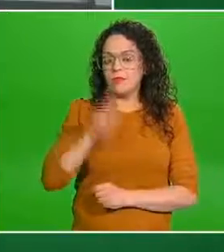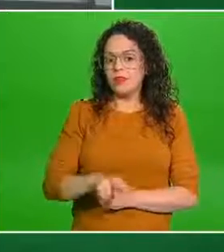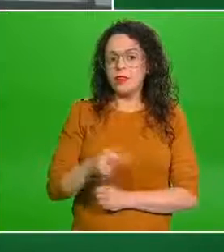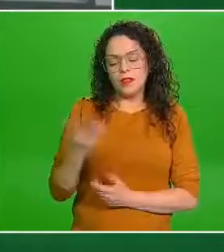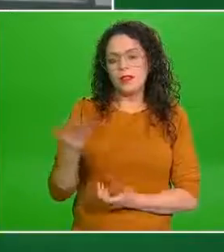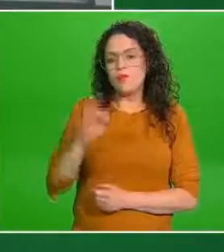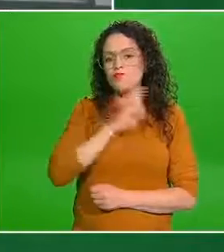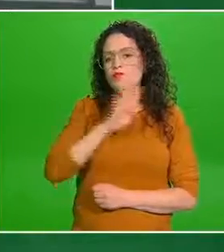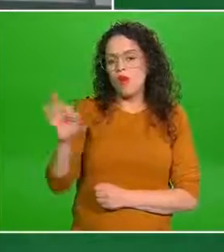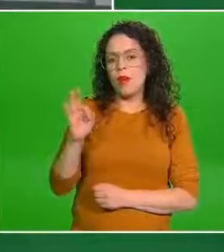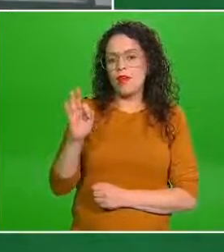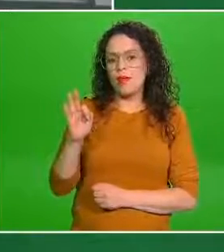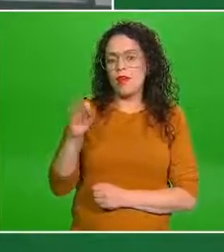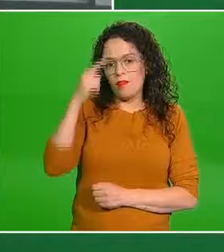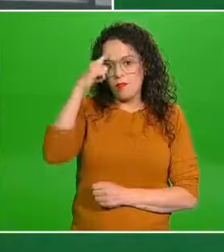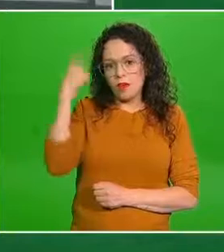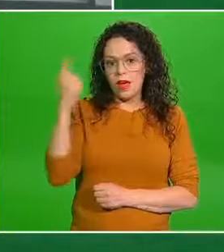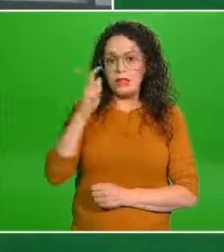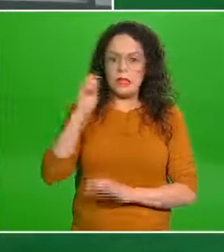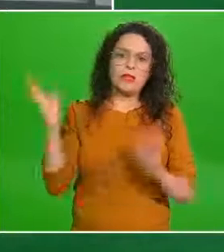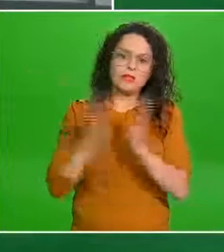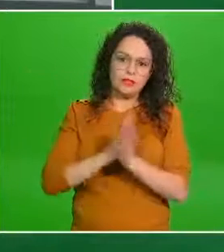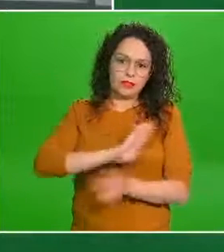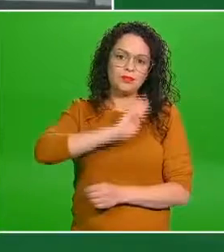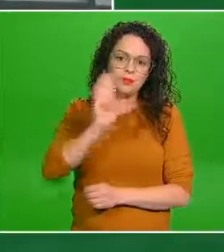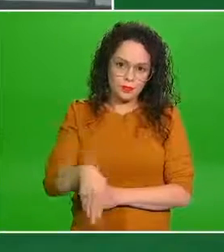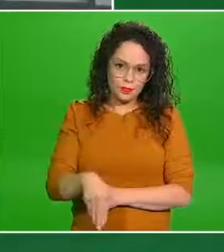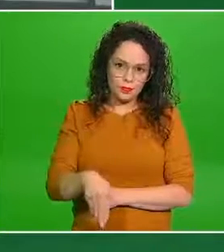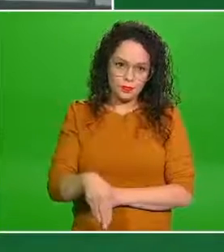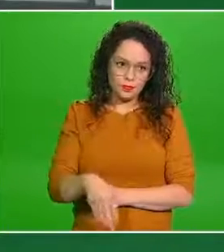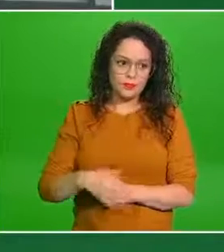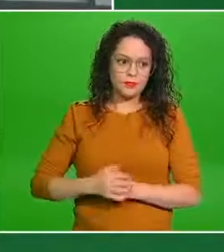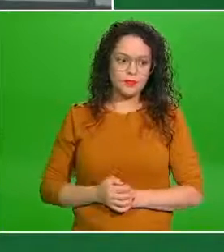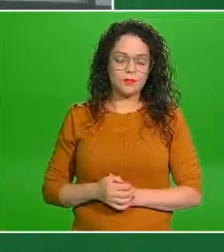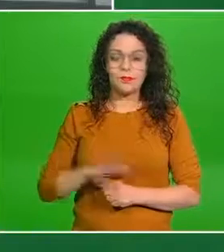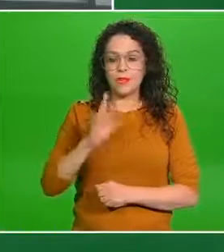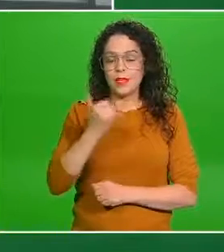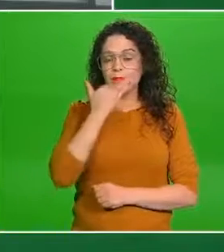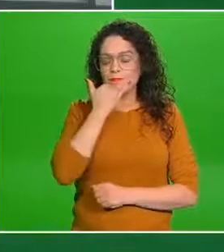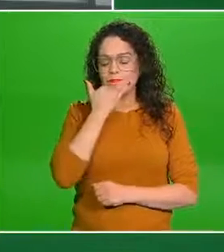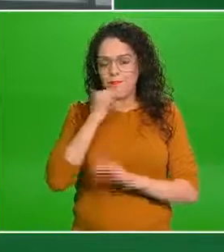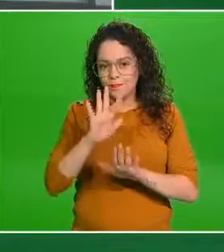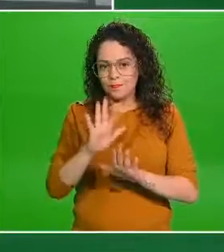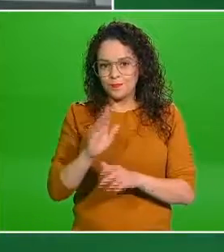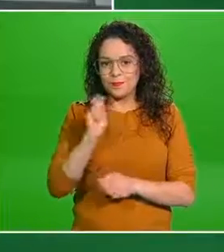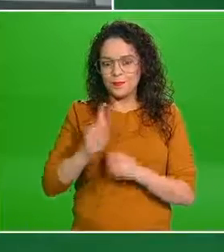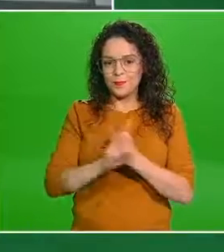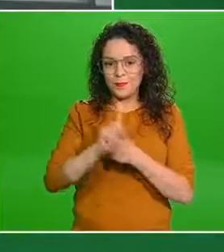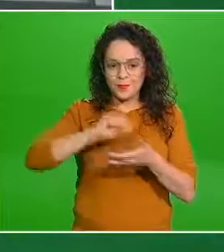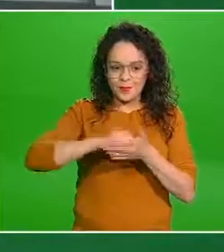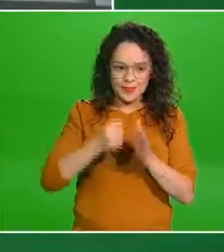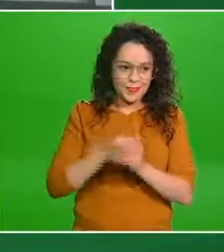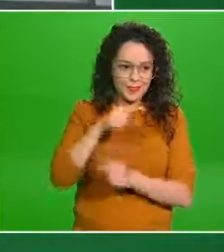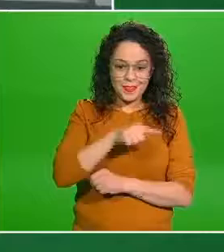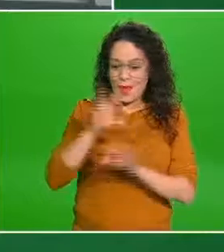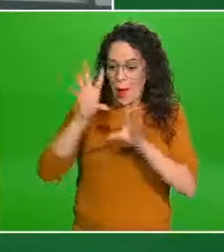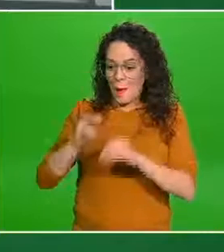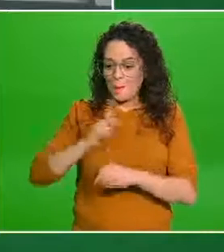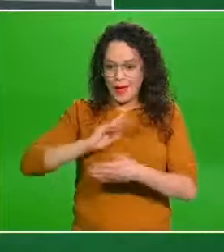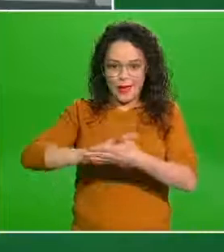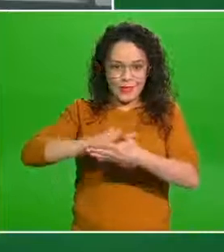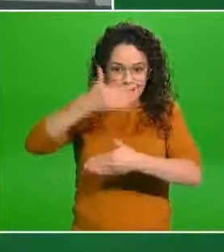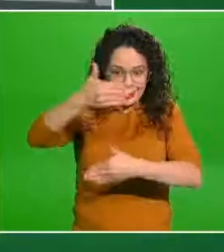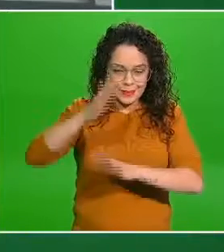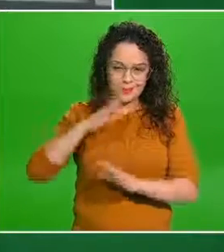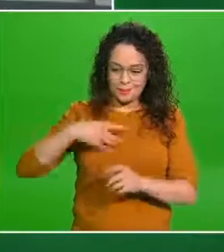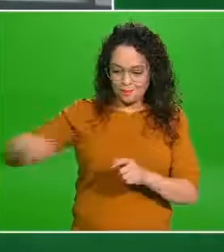alta. Y esto, ustedes disculpen, son problemas técnicos porque si no nuestro dispositivo se va a apagar, pero